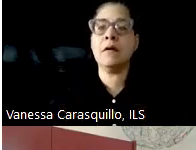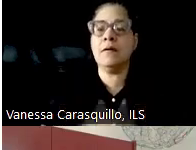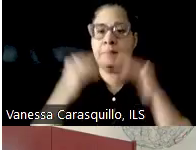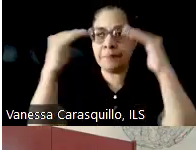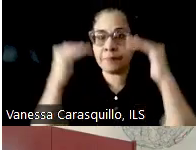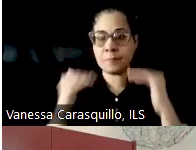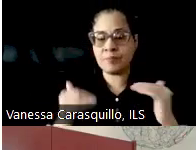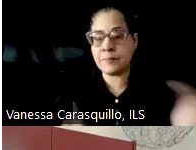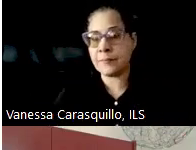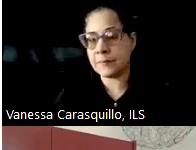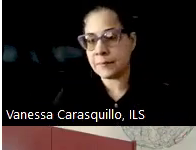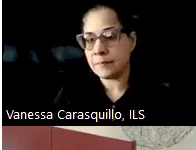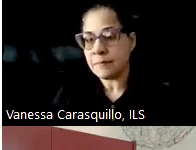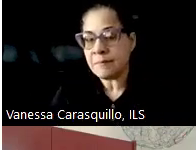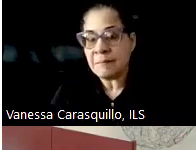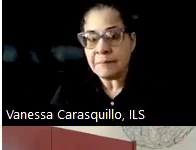próxima diapositiva,